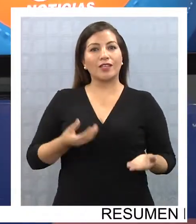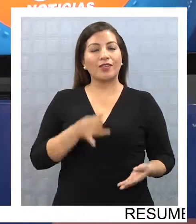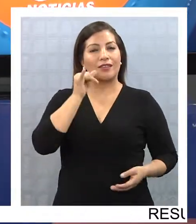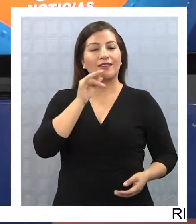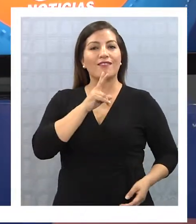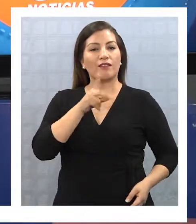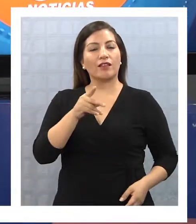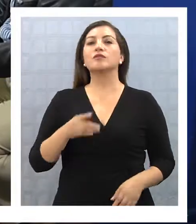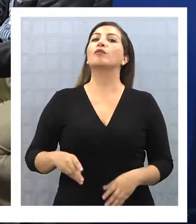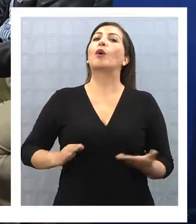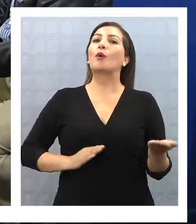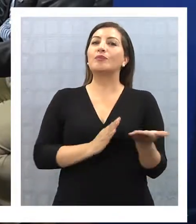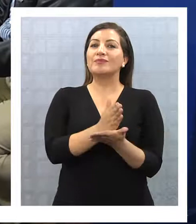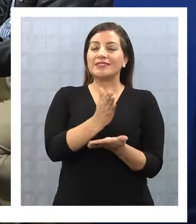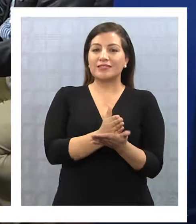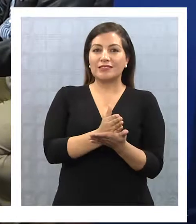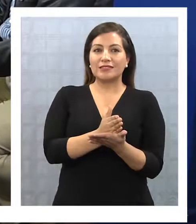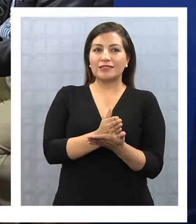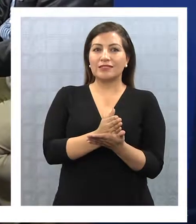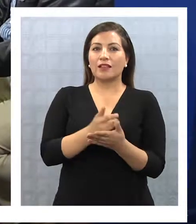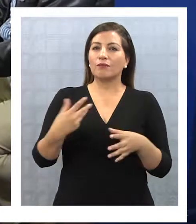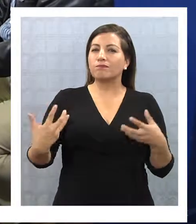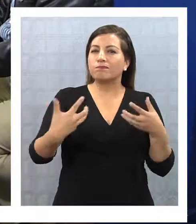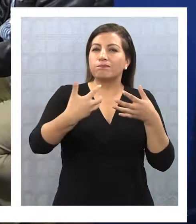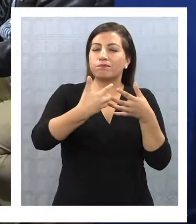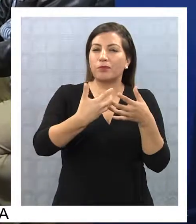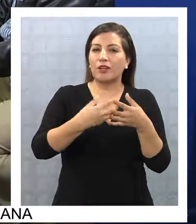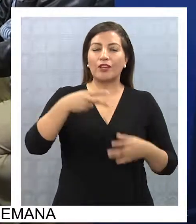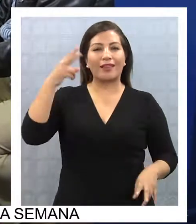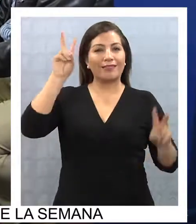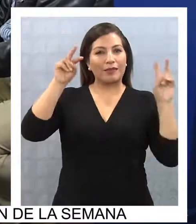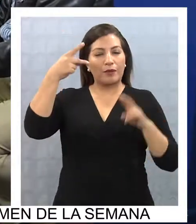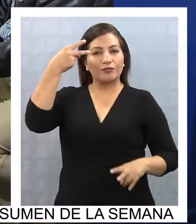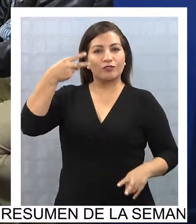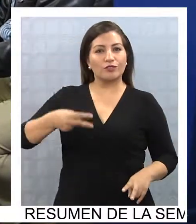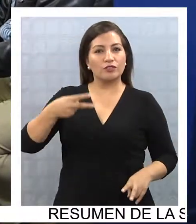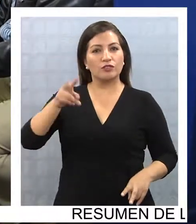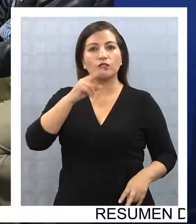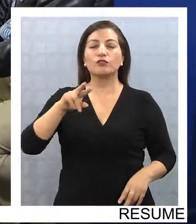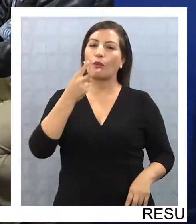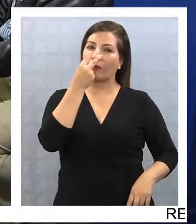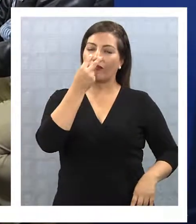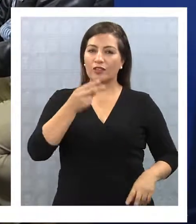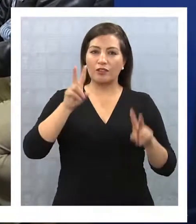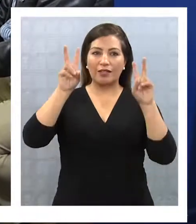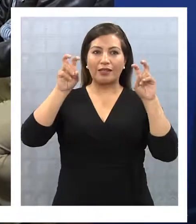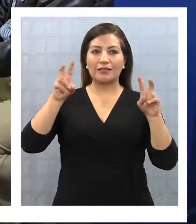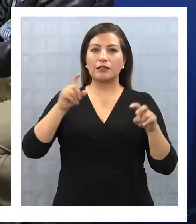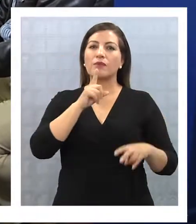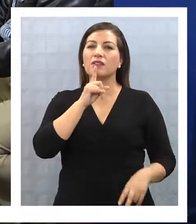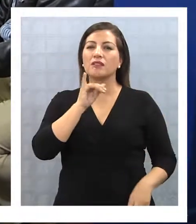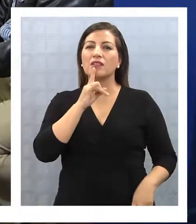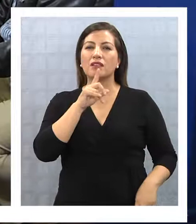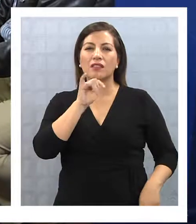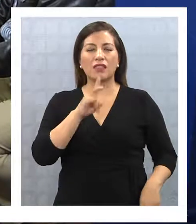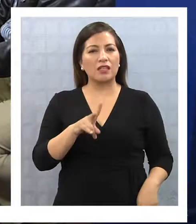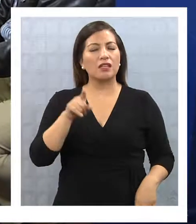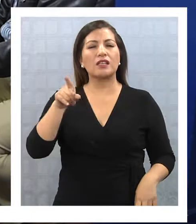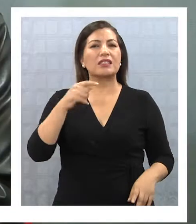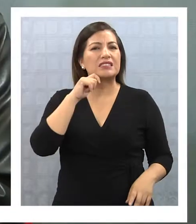gracias. Bueno, partamos por la coyuntura, ¿cierto?, noticiosa. Hemos visto el tema de Tiltil, ¿cierto?, todo